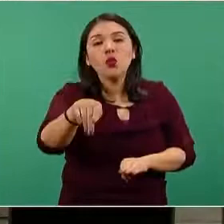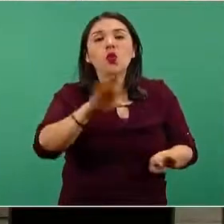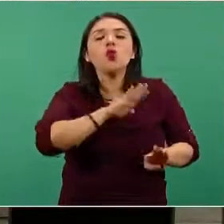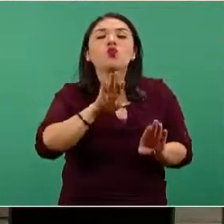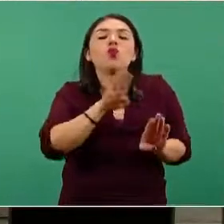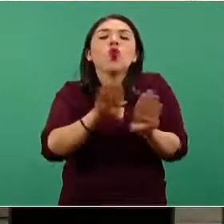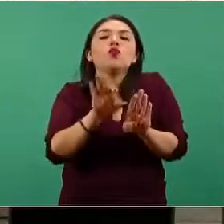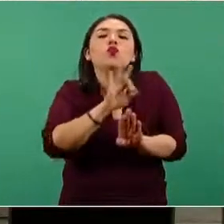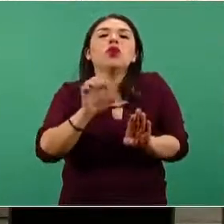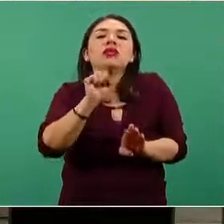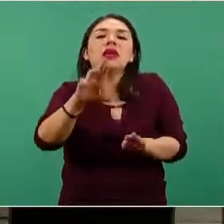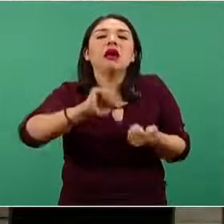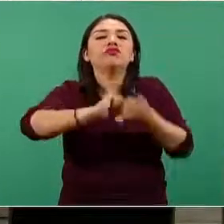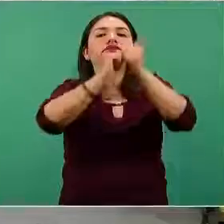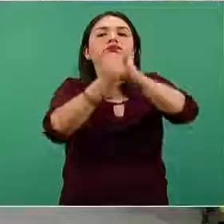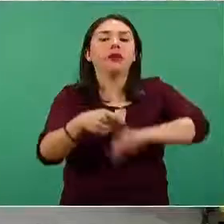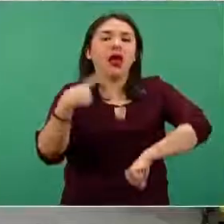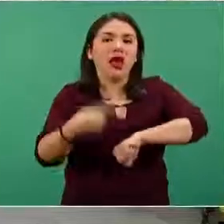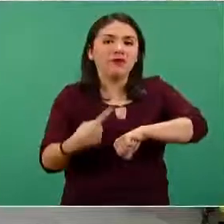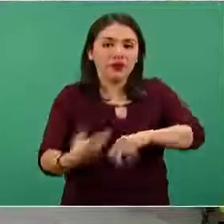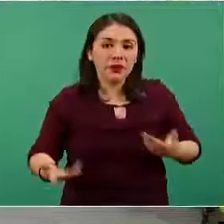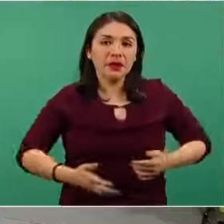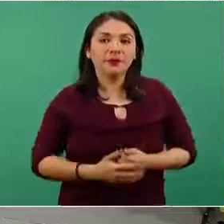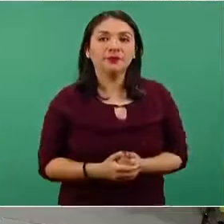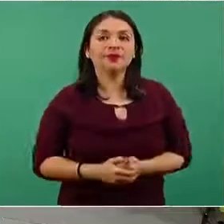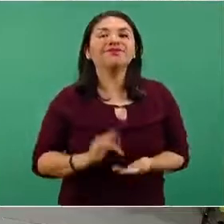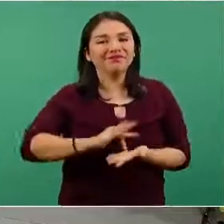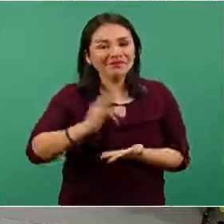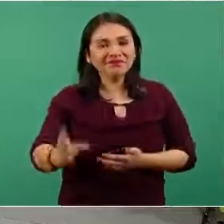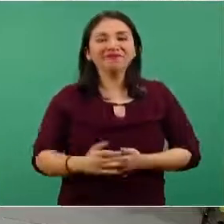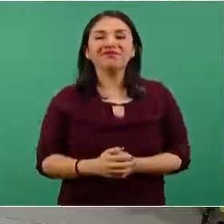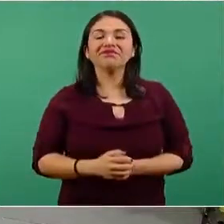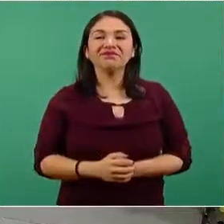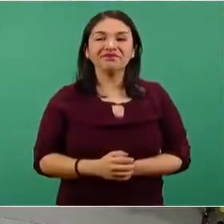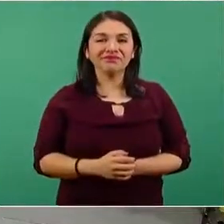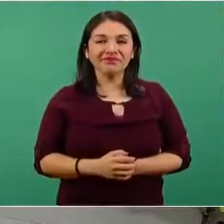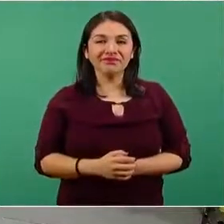puede tener. Gracias. Muchas gracias, por favor.